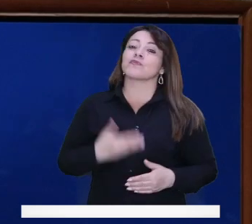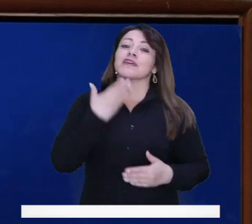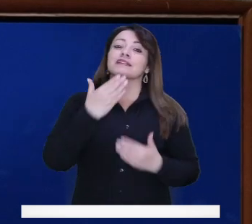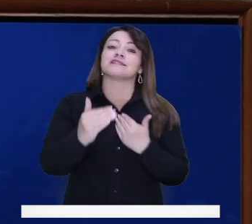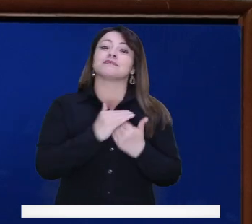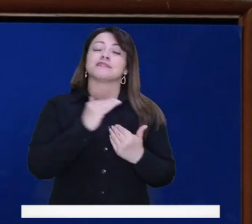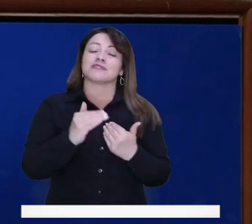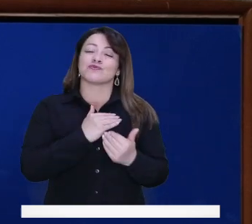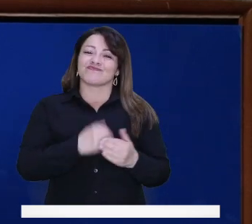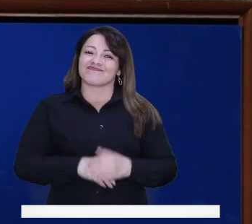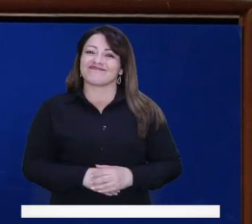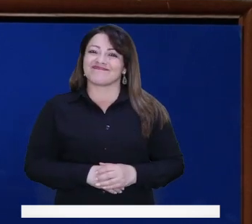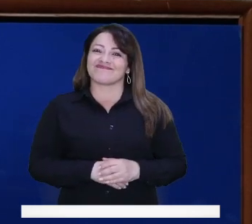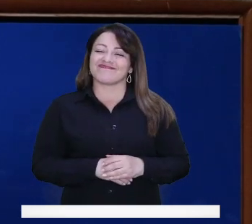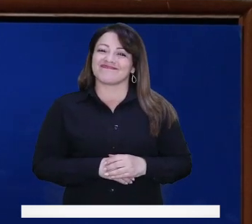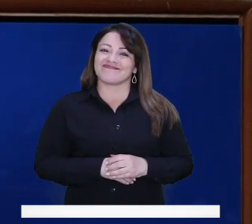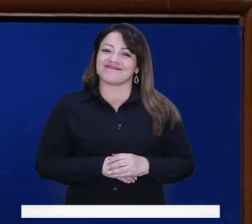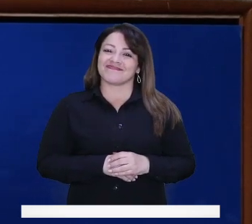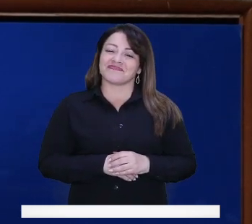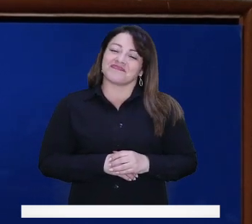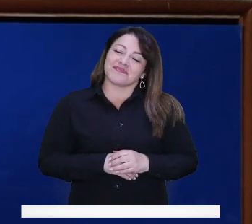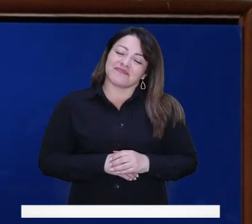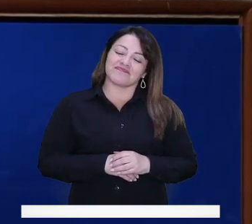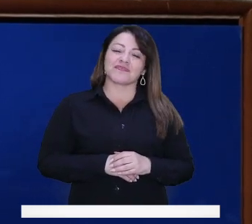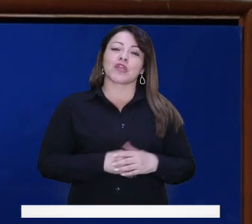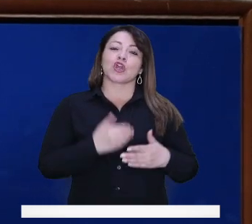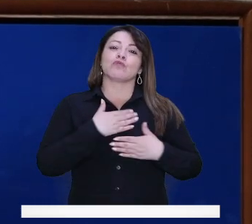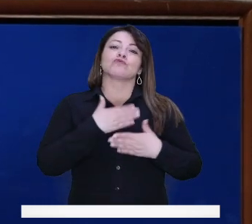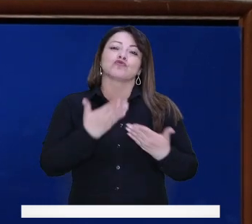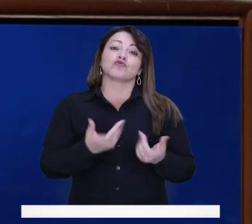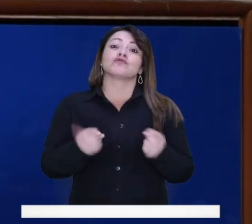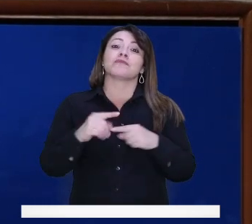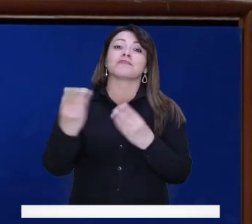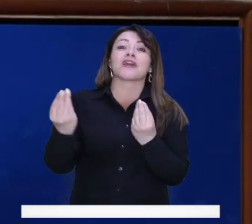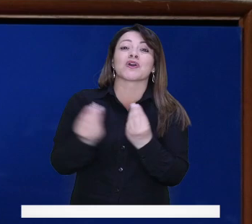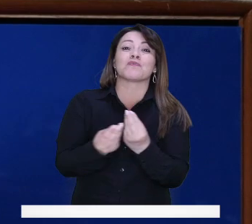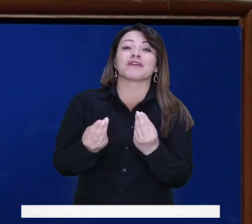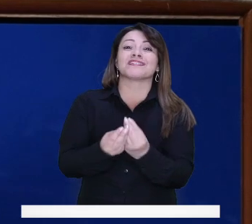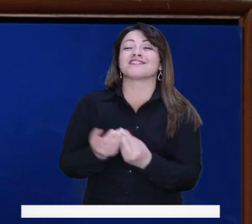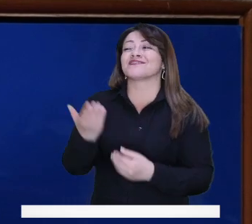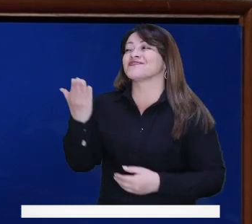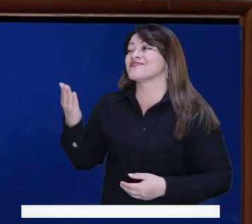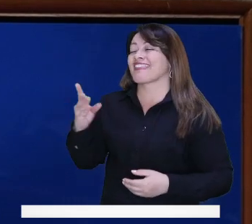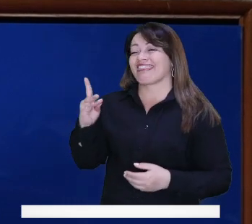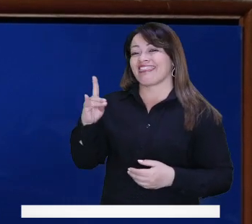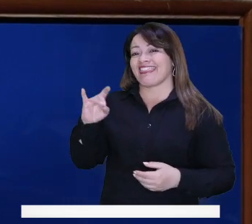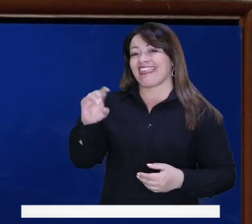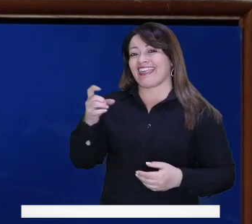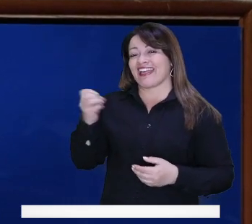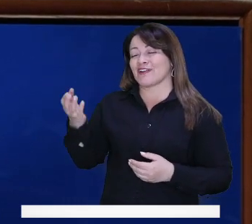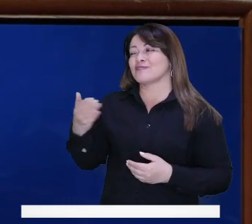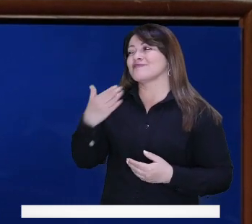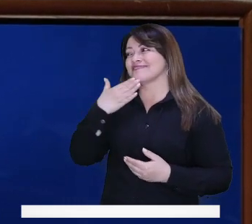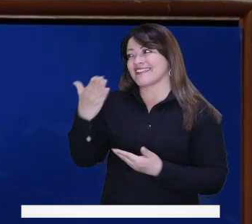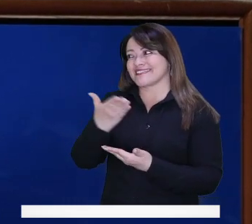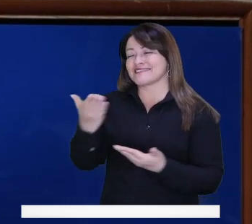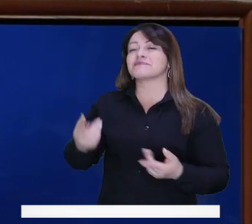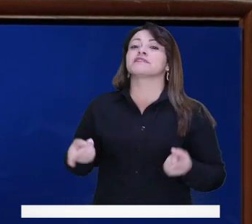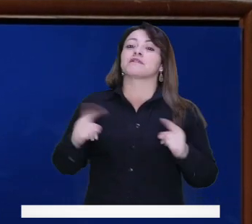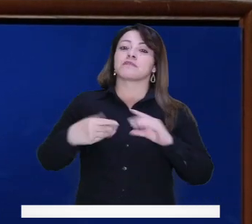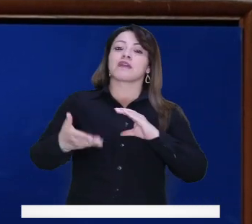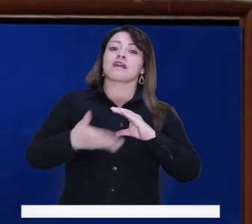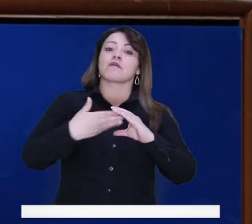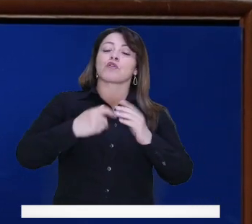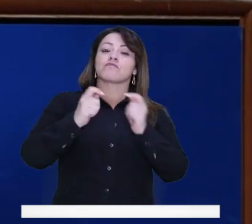Muchísimas gracias por la invitación y aquí muy grata la presencia y la compañía del concejal Diego Cancino. Vamos a hablar de